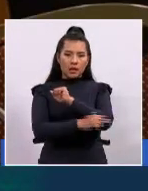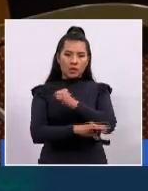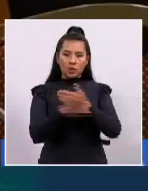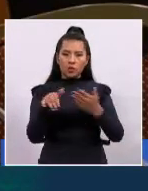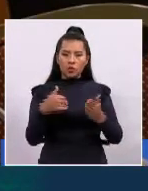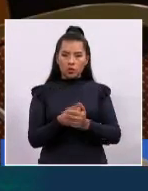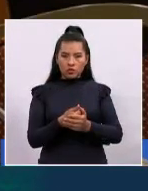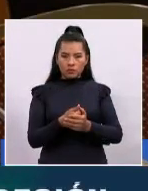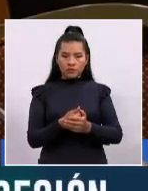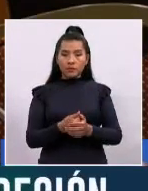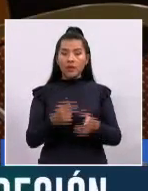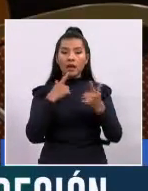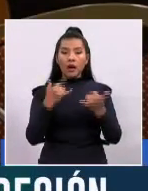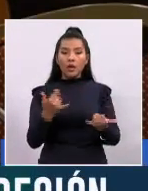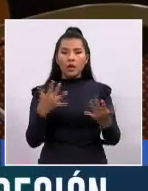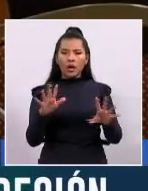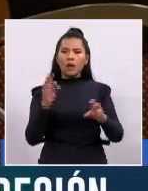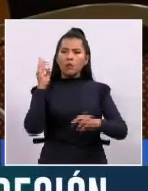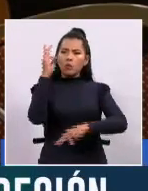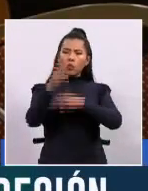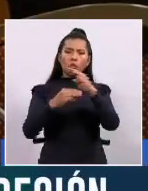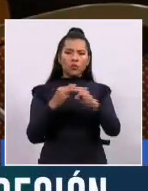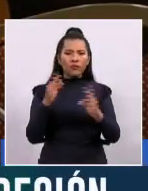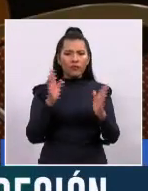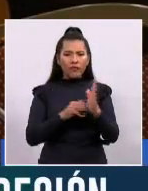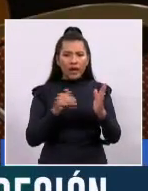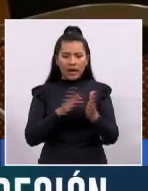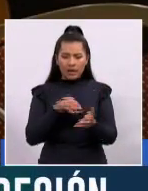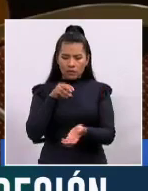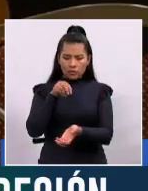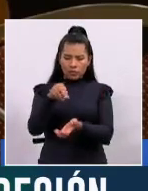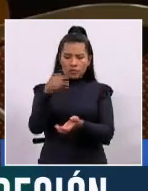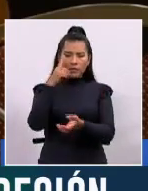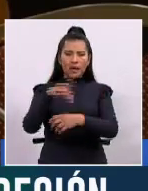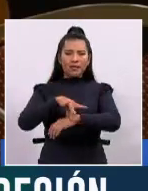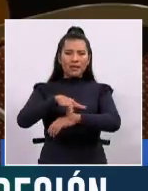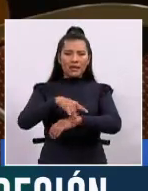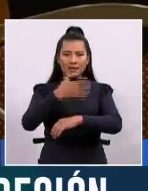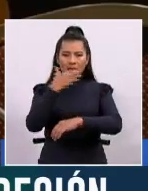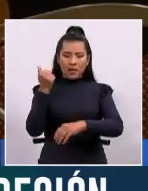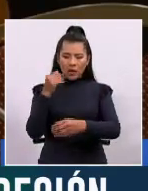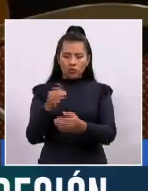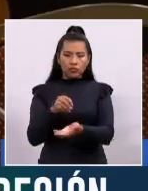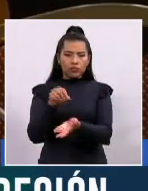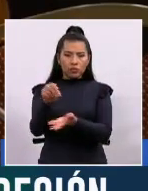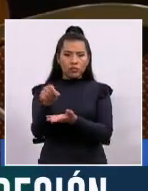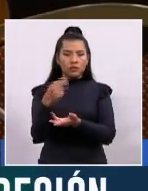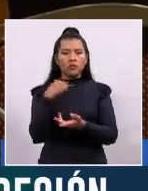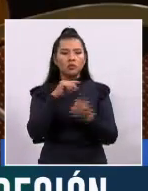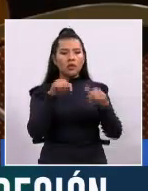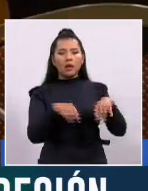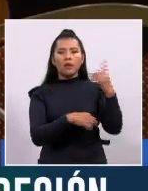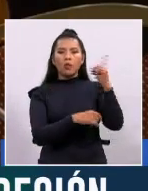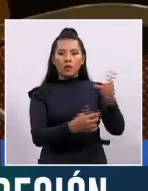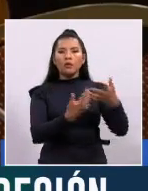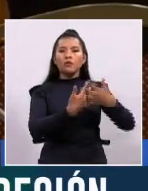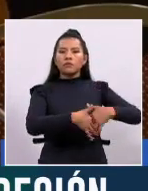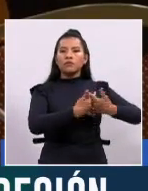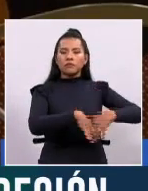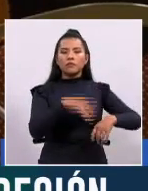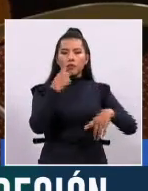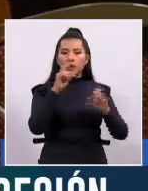la escasez mundial de fertilizantes, el Estado Plurinacional de Bolivia trabaja para proveer estos insumos a la